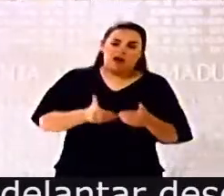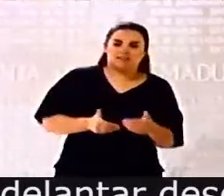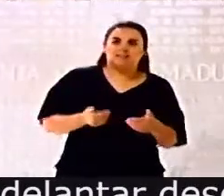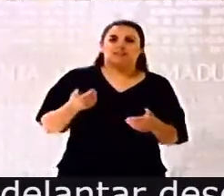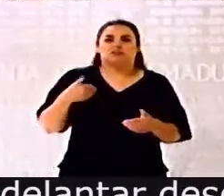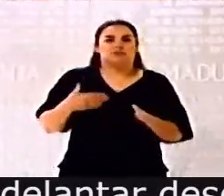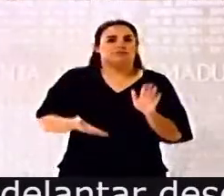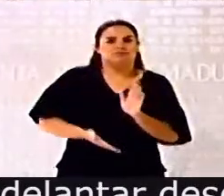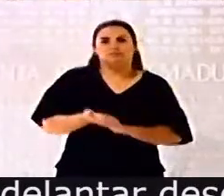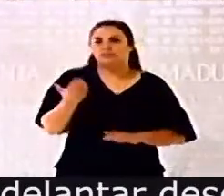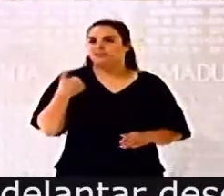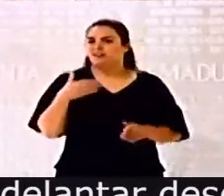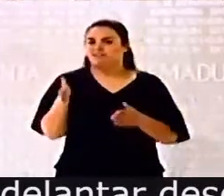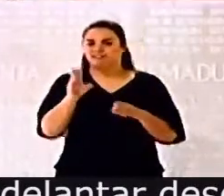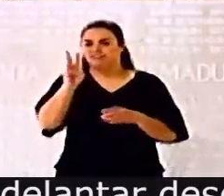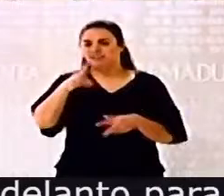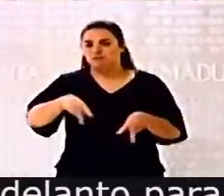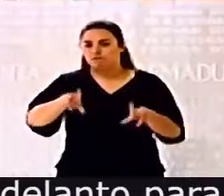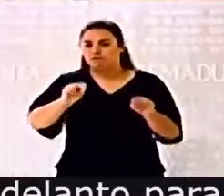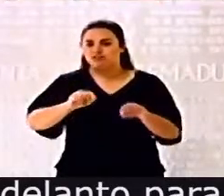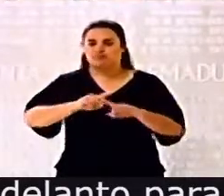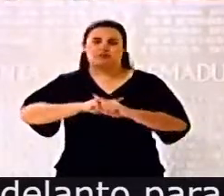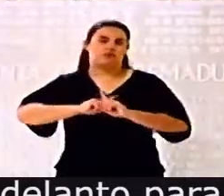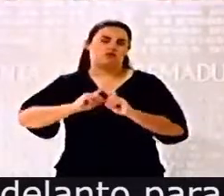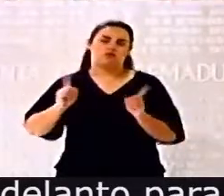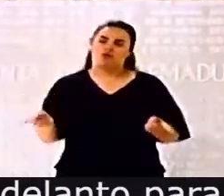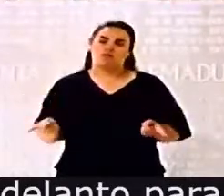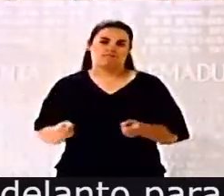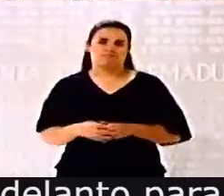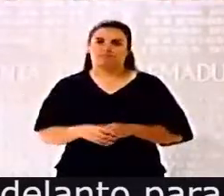para salir de la fase 3, de la fase de